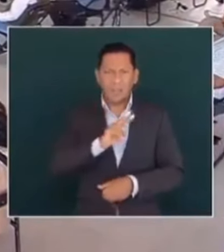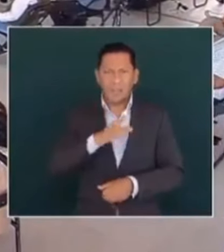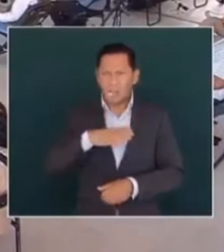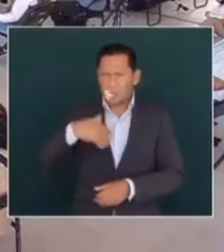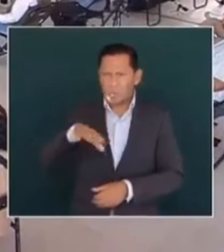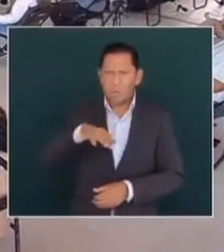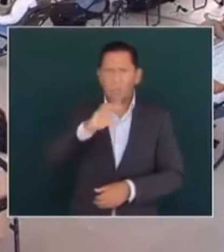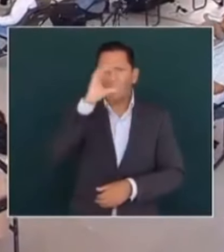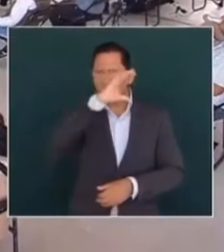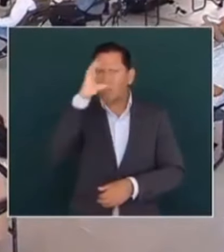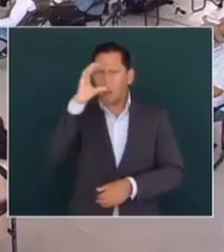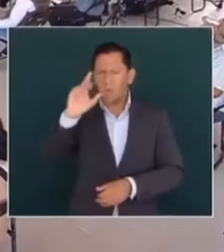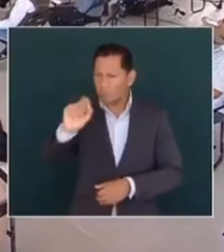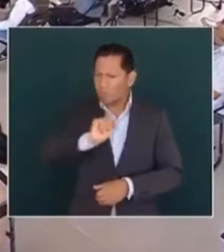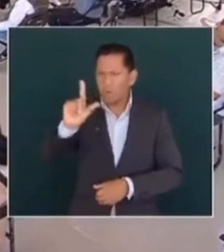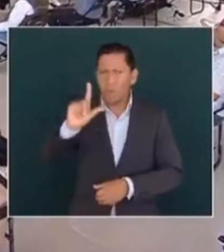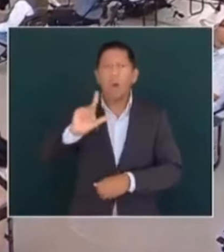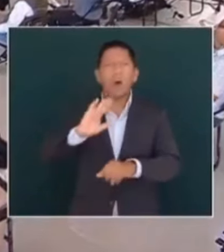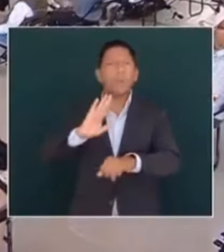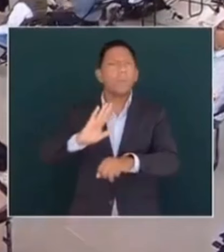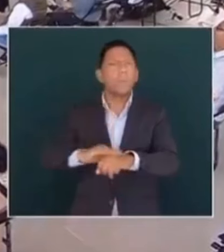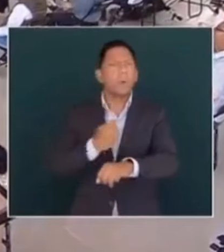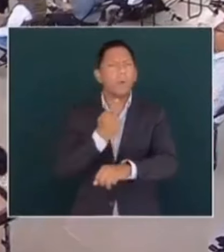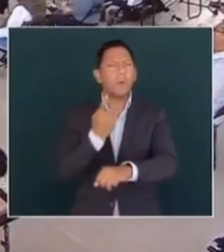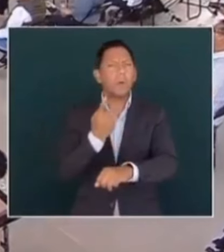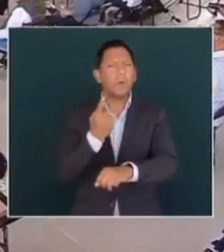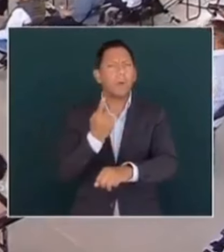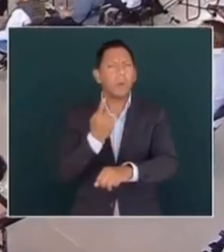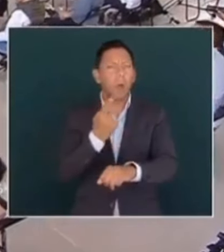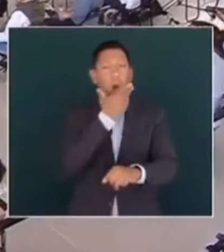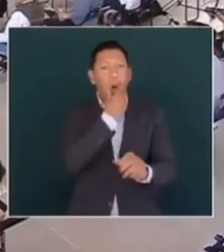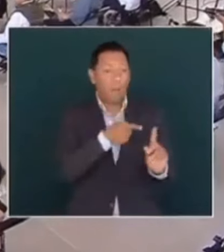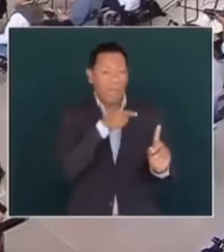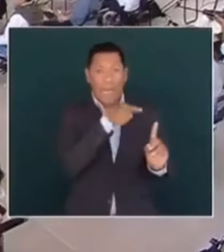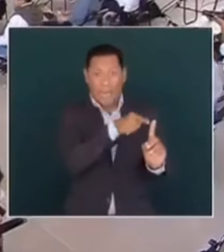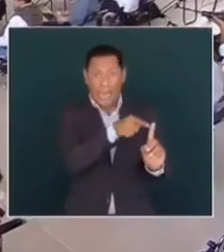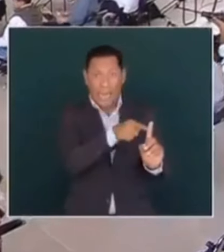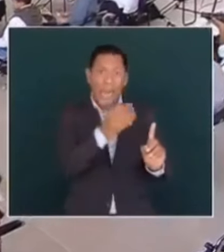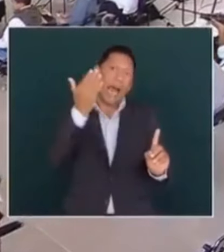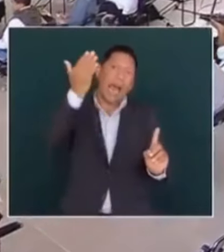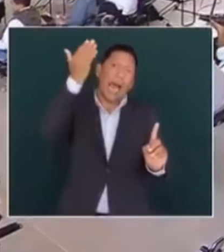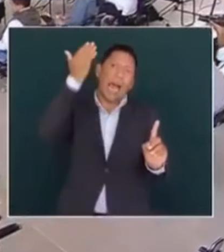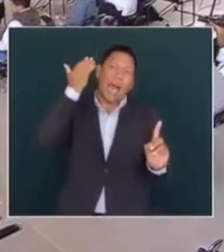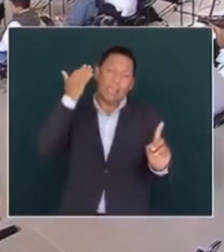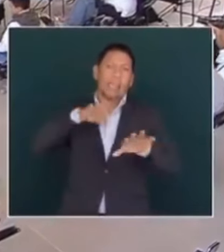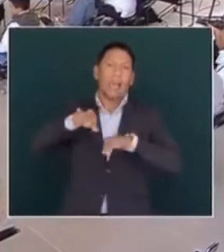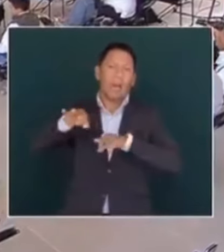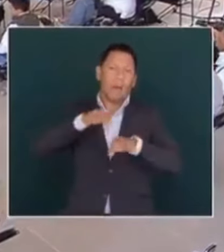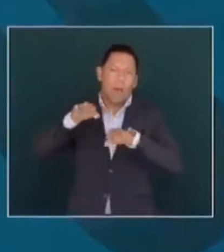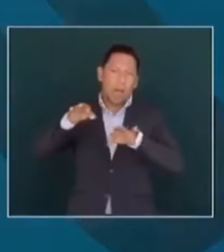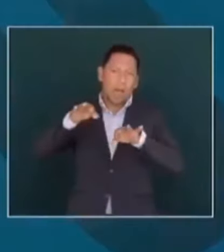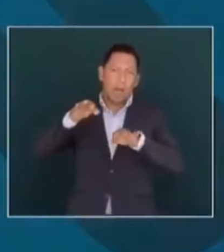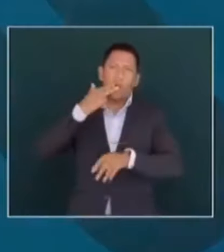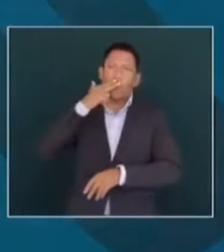Es una foto famosa porque él se da cuenta, es de los años 30,